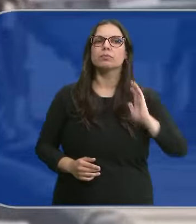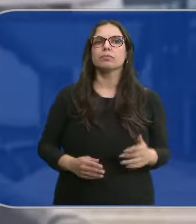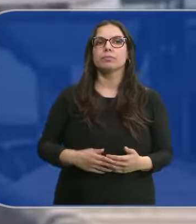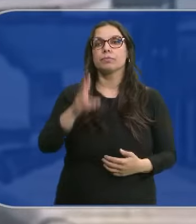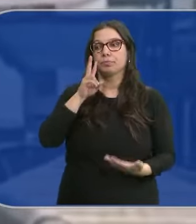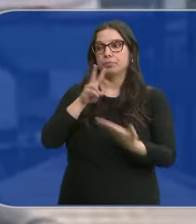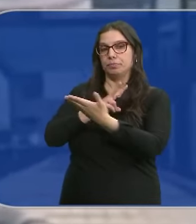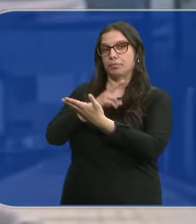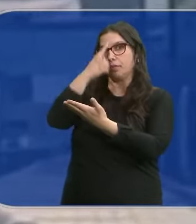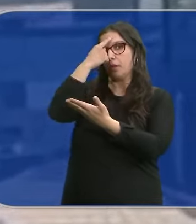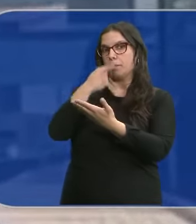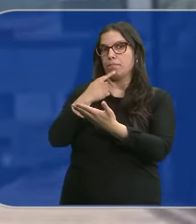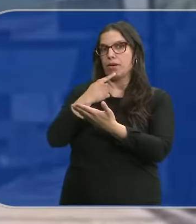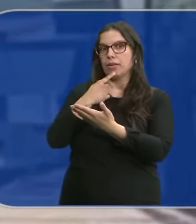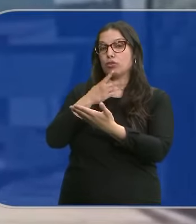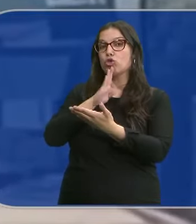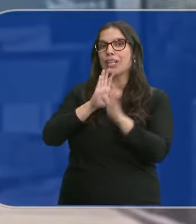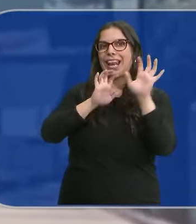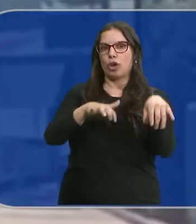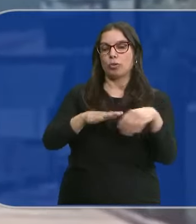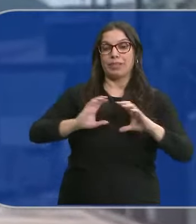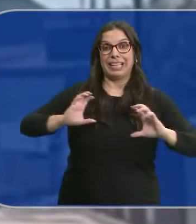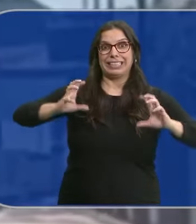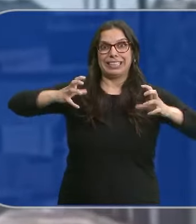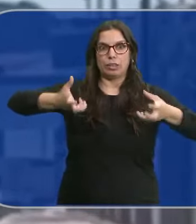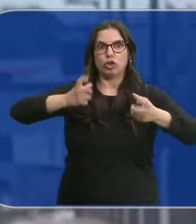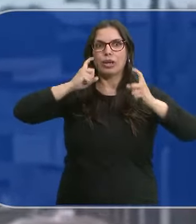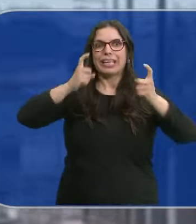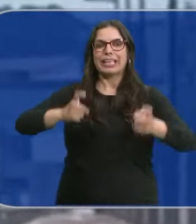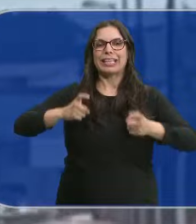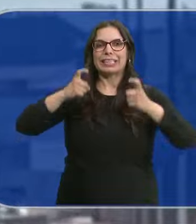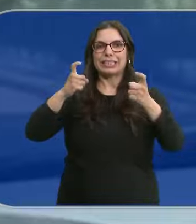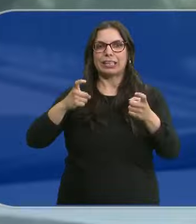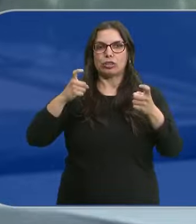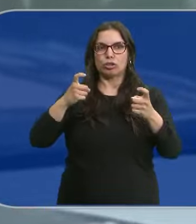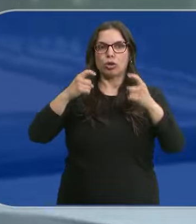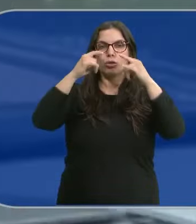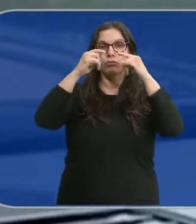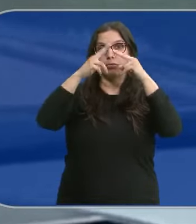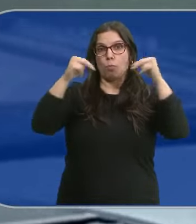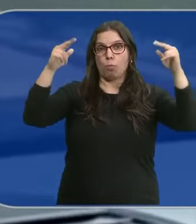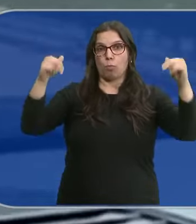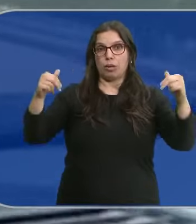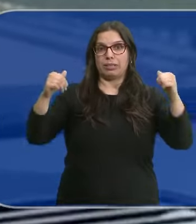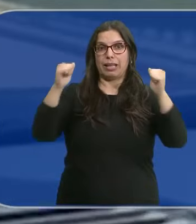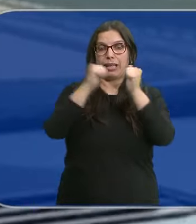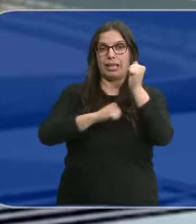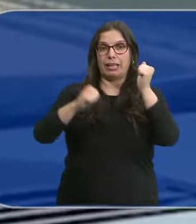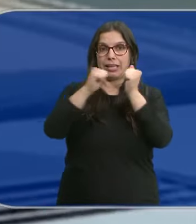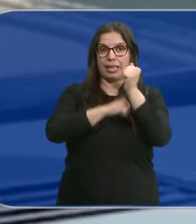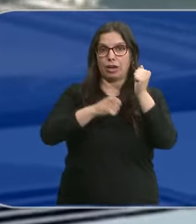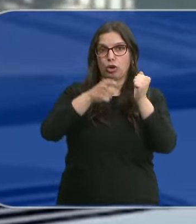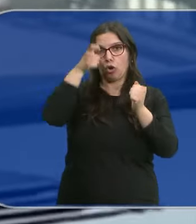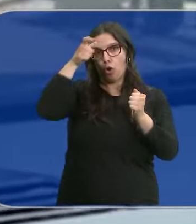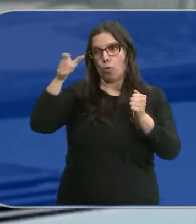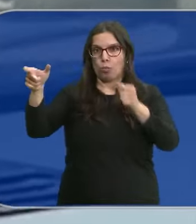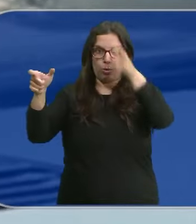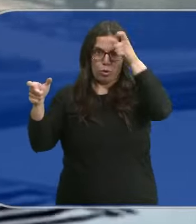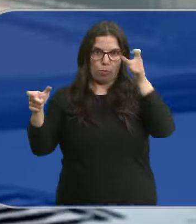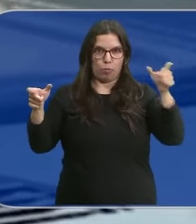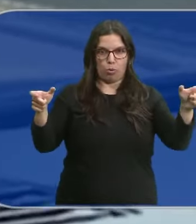Y fíjense en esta imagen que nos llega desde León. Un tractor intentó pasar por este puente de hierro que une las localidades de Villanueva de Carrizo